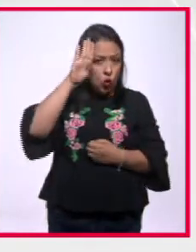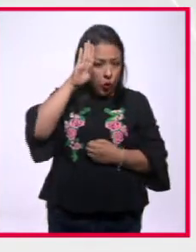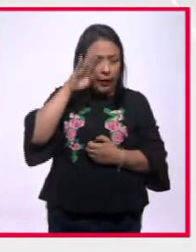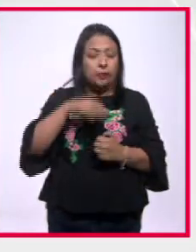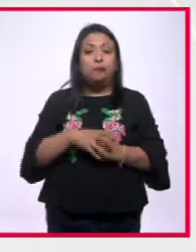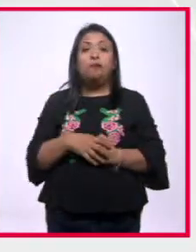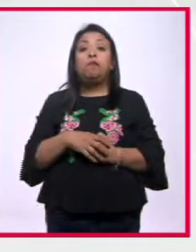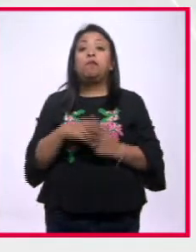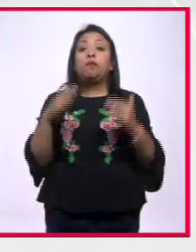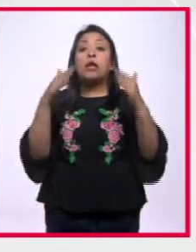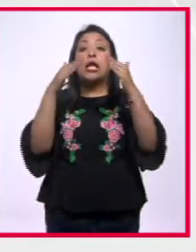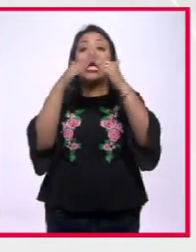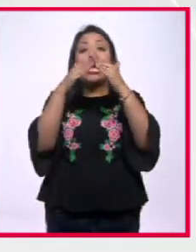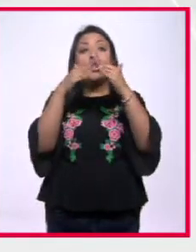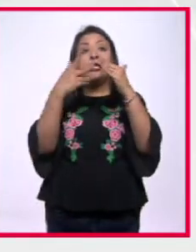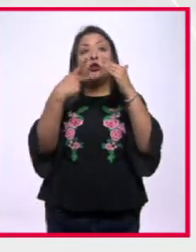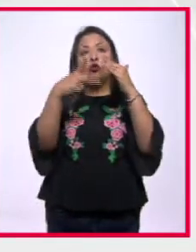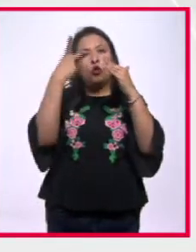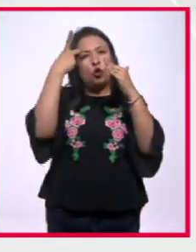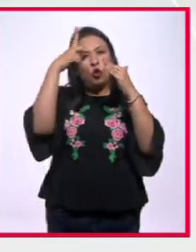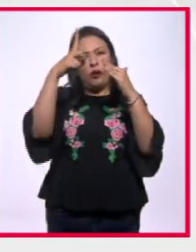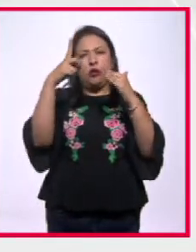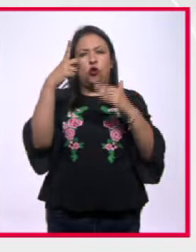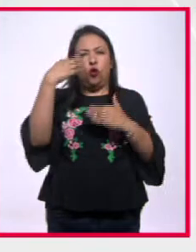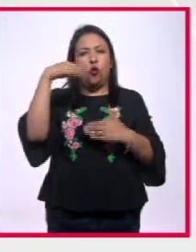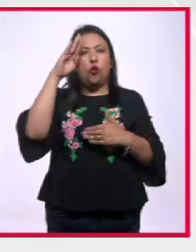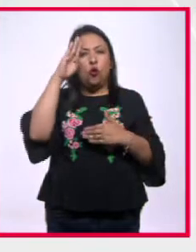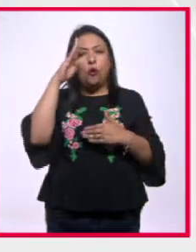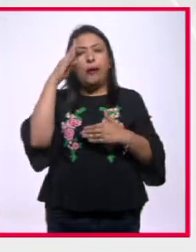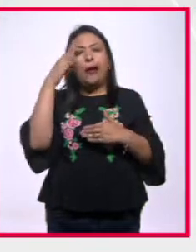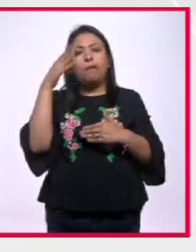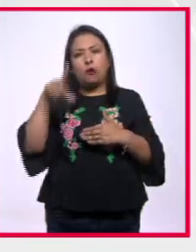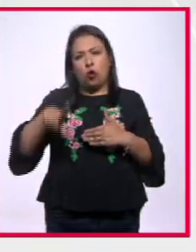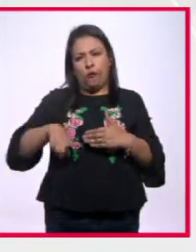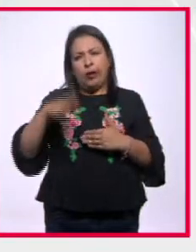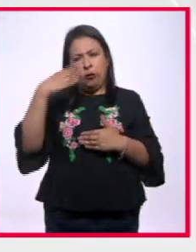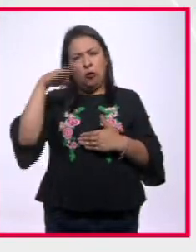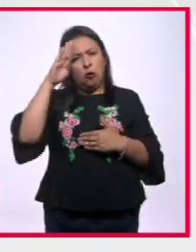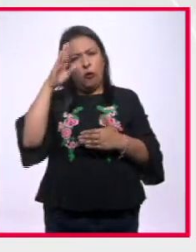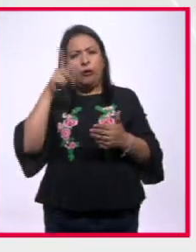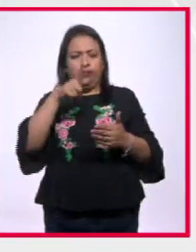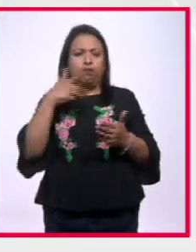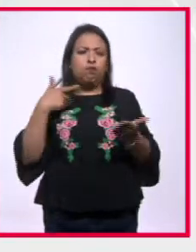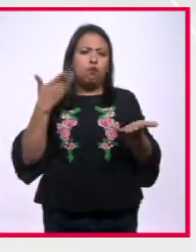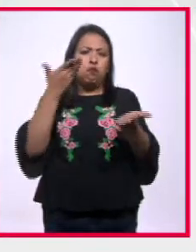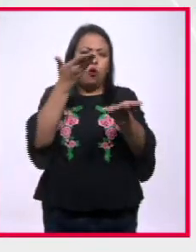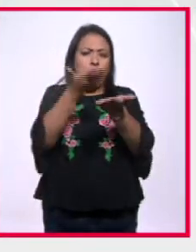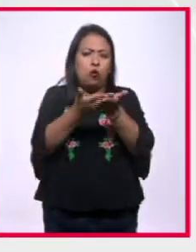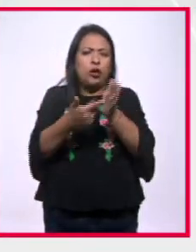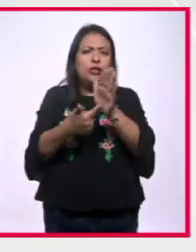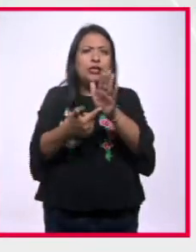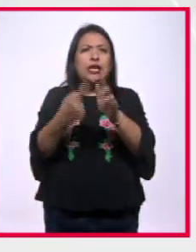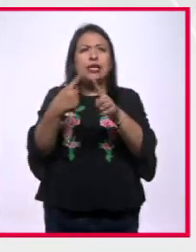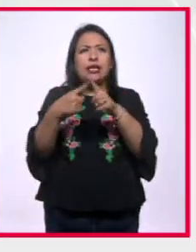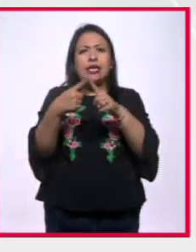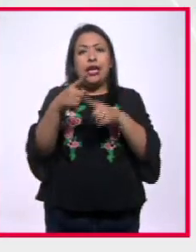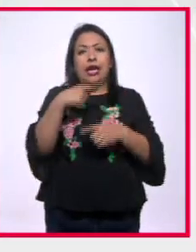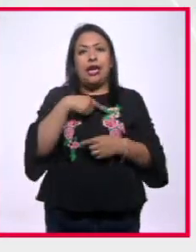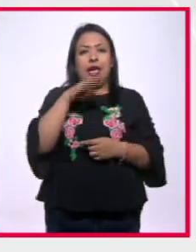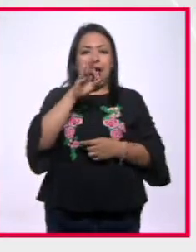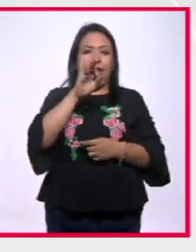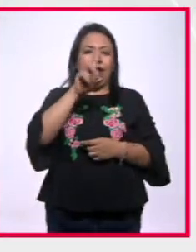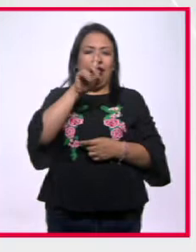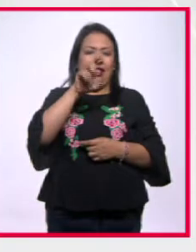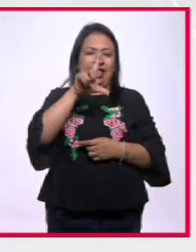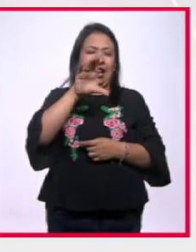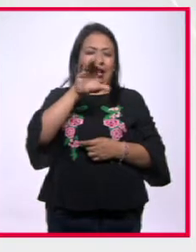la casa de la puso el gobierno de cuba fue una iniciativa del comandante fidel castro